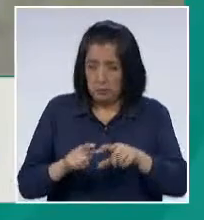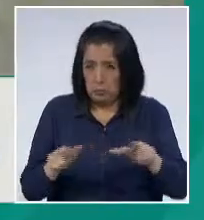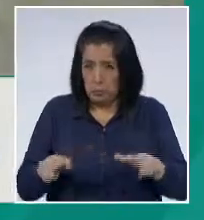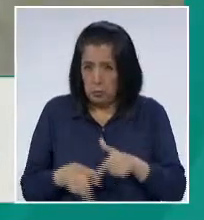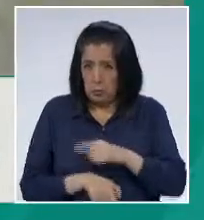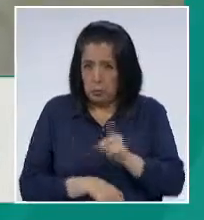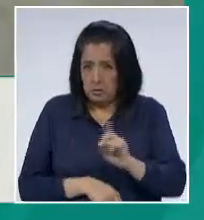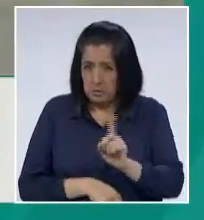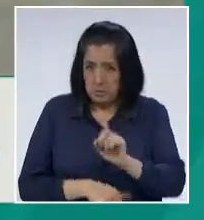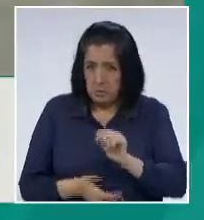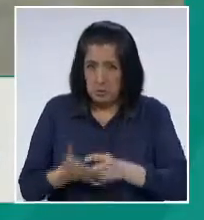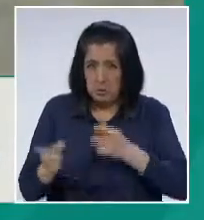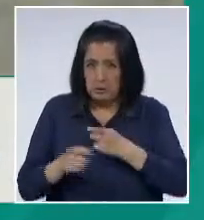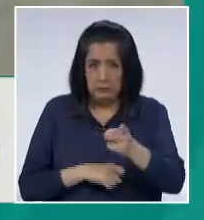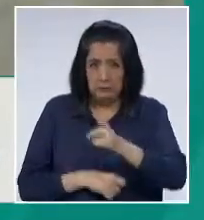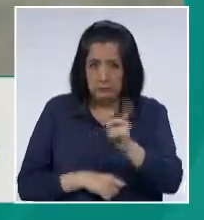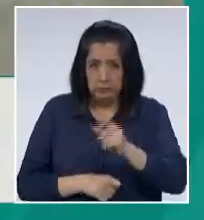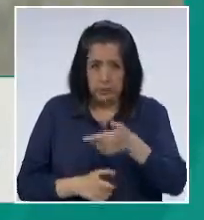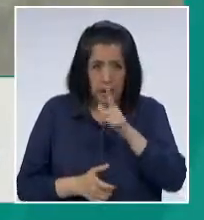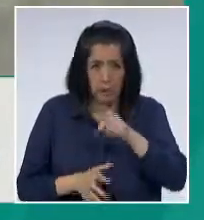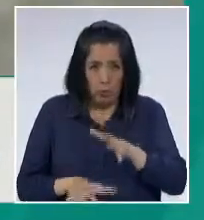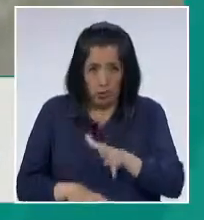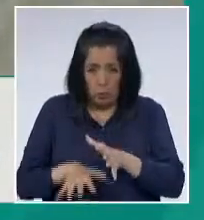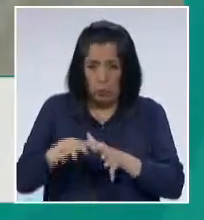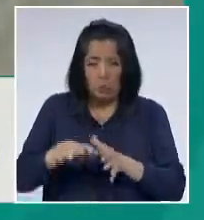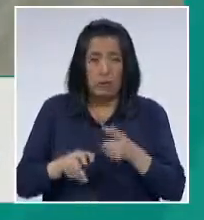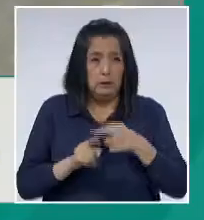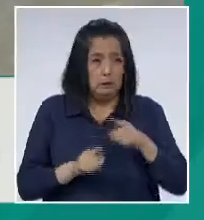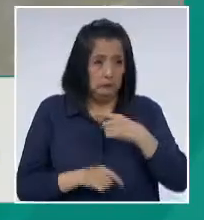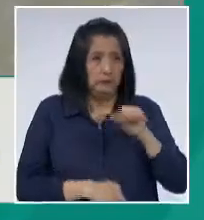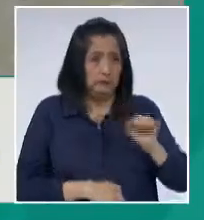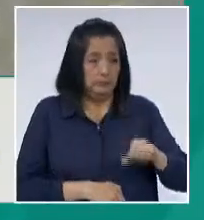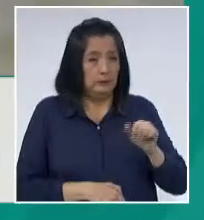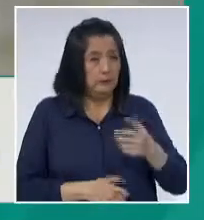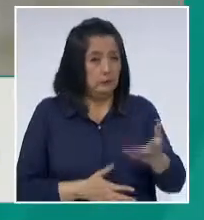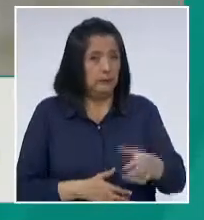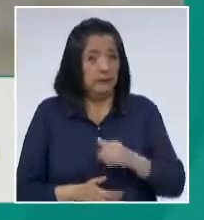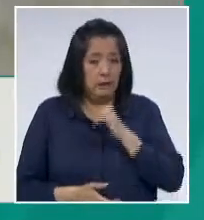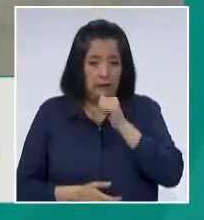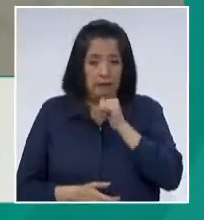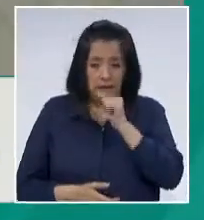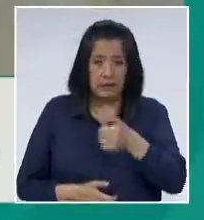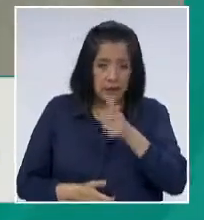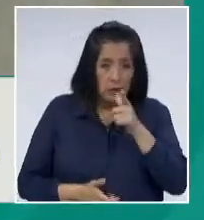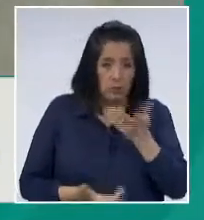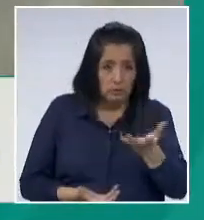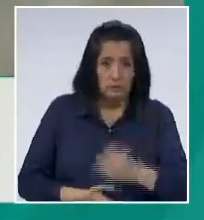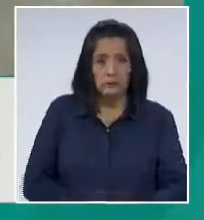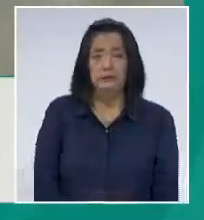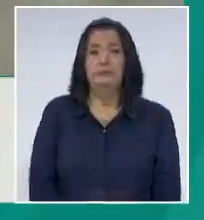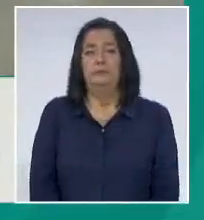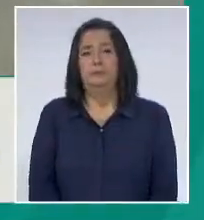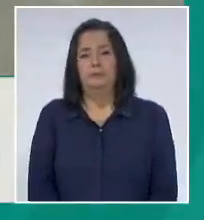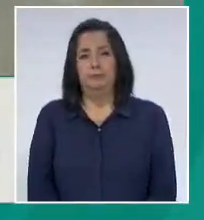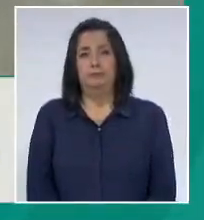no ha sido afectada por los aniegos, sin embargo, sí está sufriendo del desabastecimiento de agua.